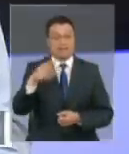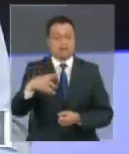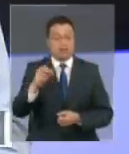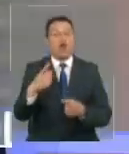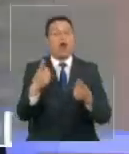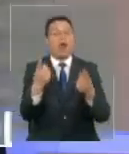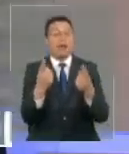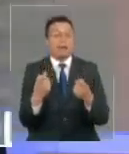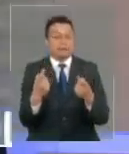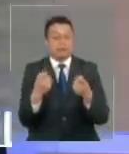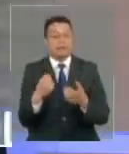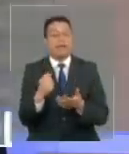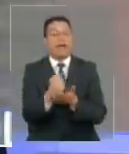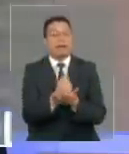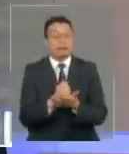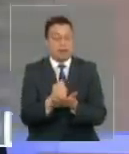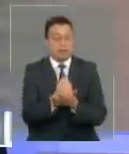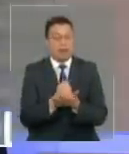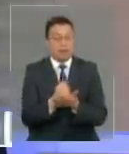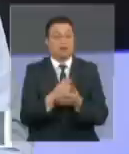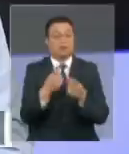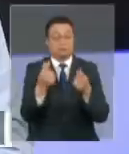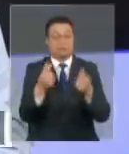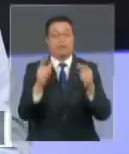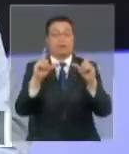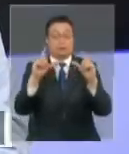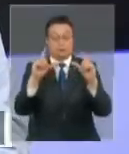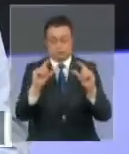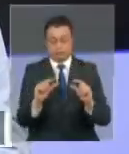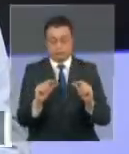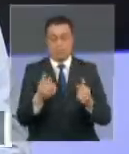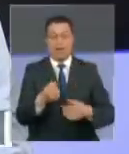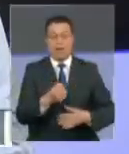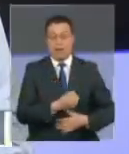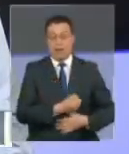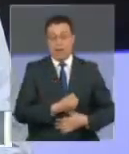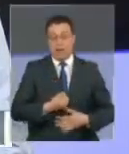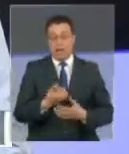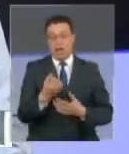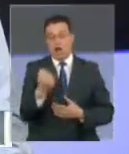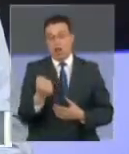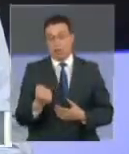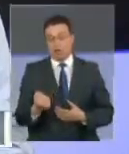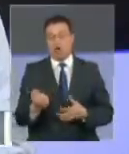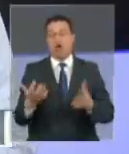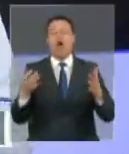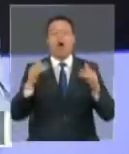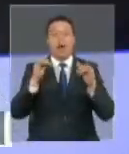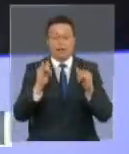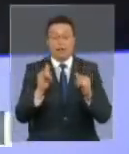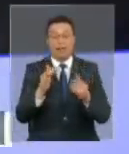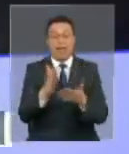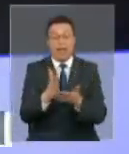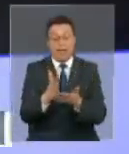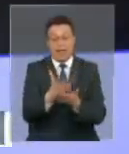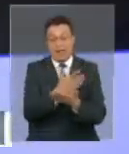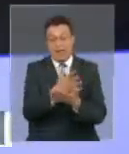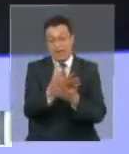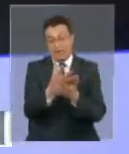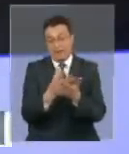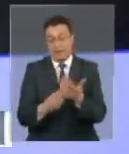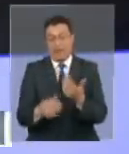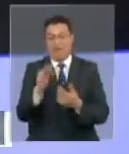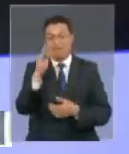necesiten remedios a costos más asequibles y en general eliminar